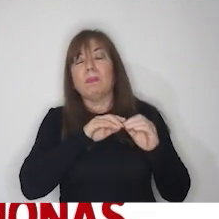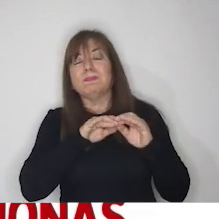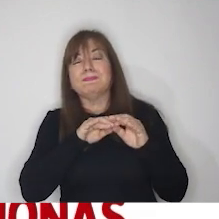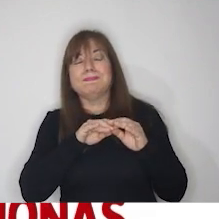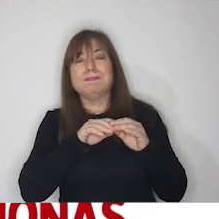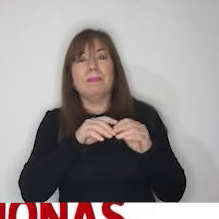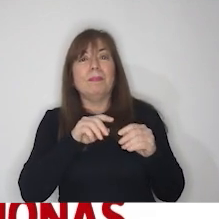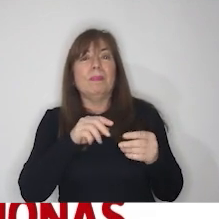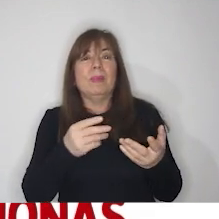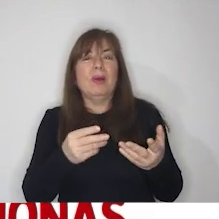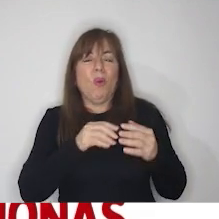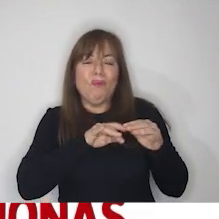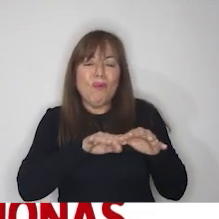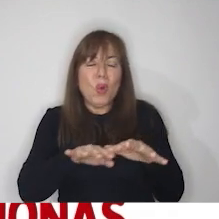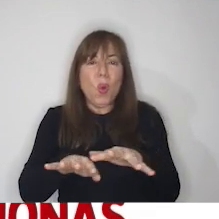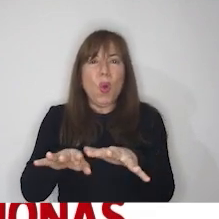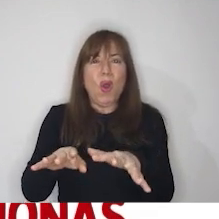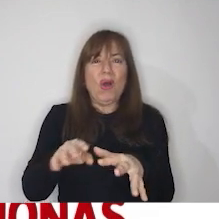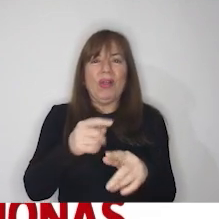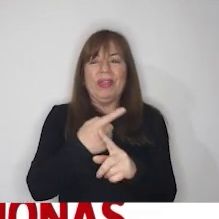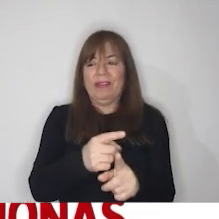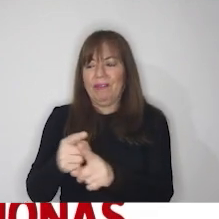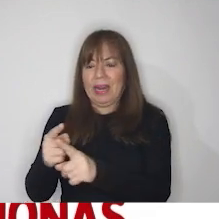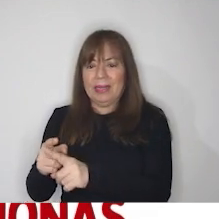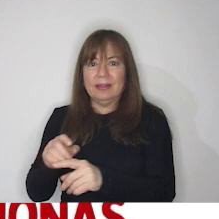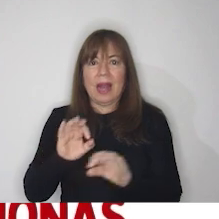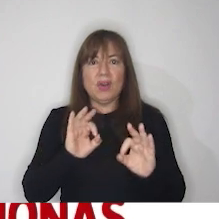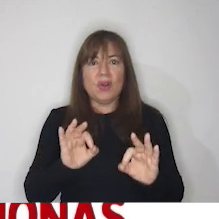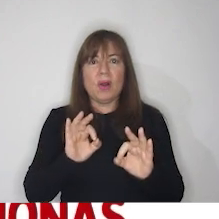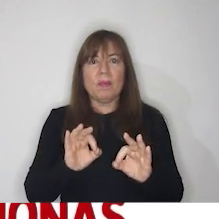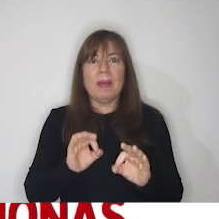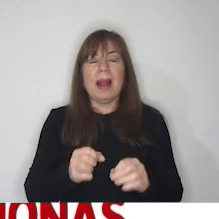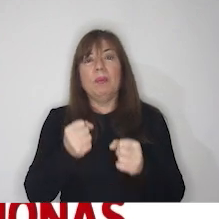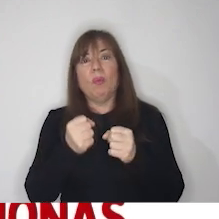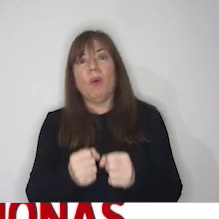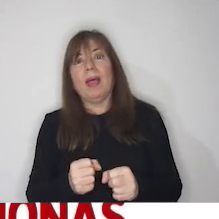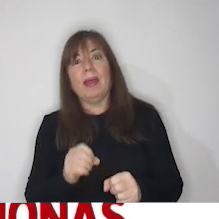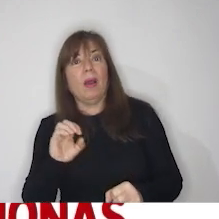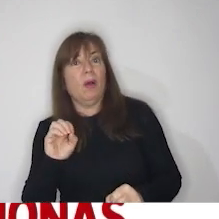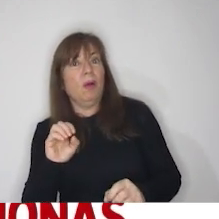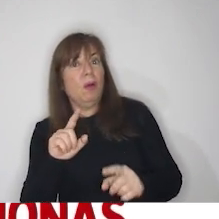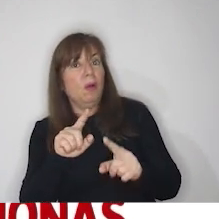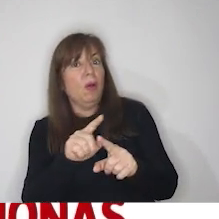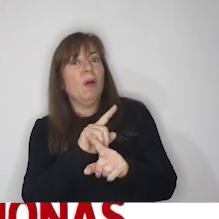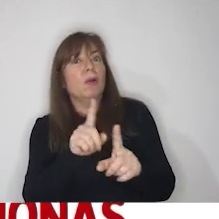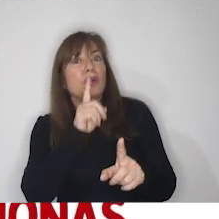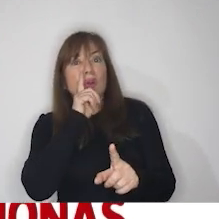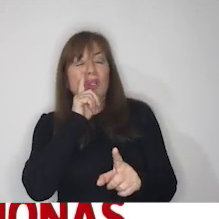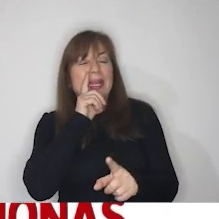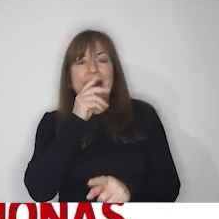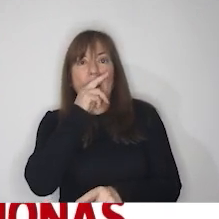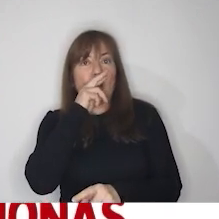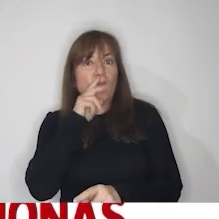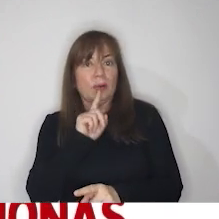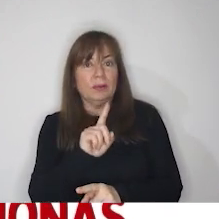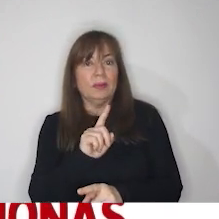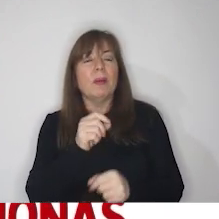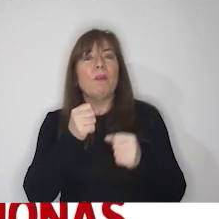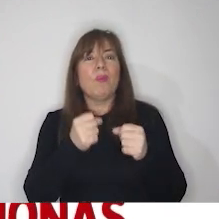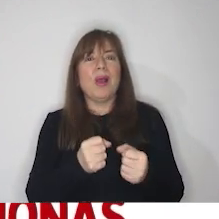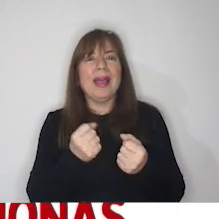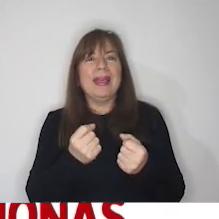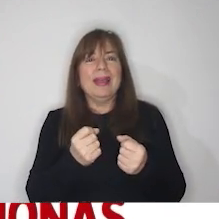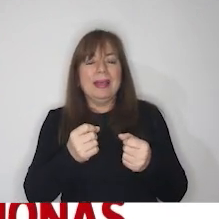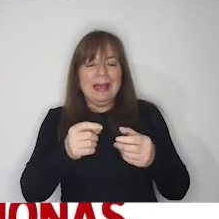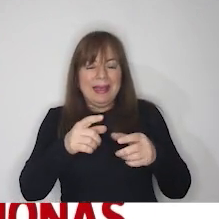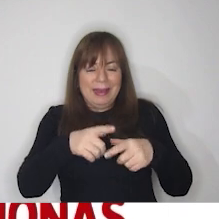segundo lugar, infección por bacteria, en la que se caracteriza por producir un flujo vaginal distinto del normal, que puede o